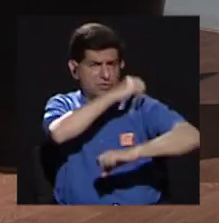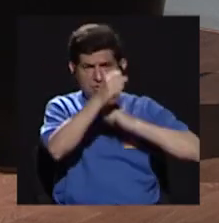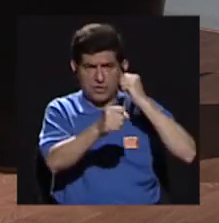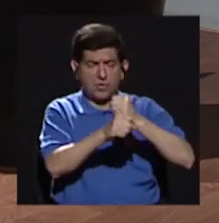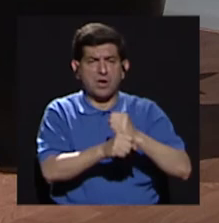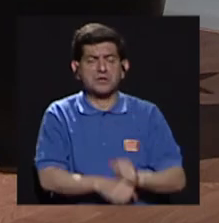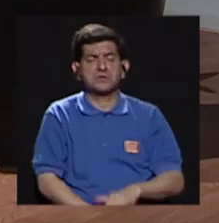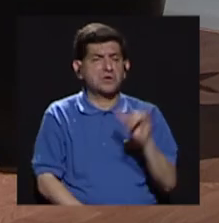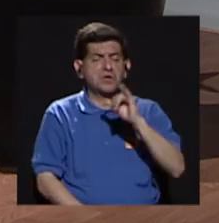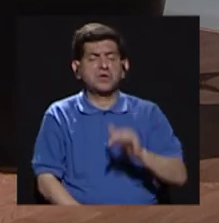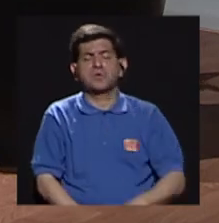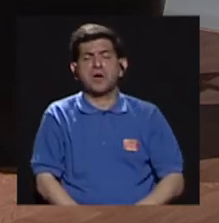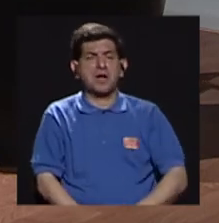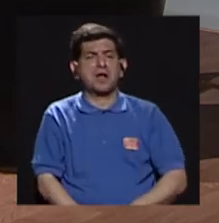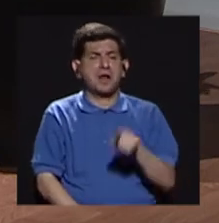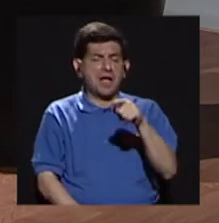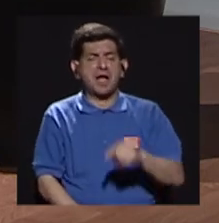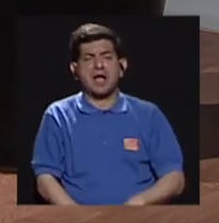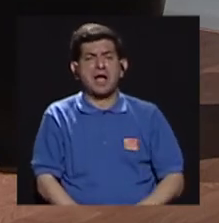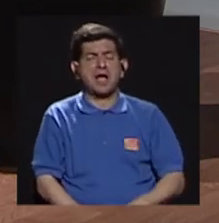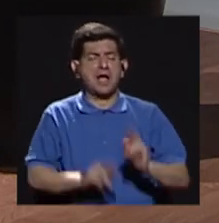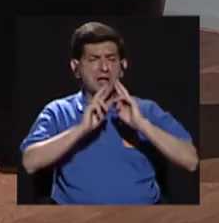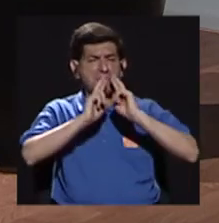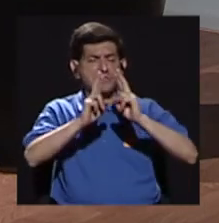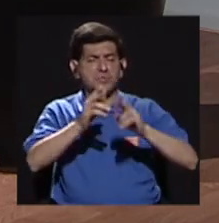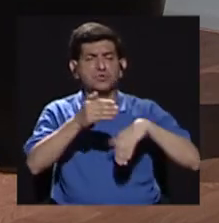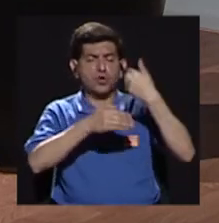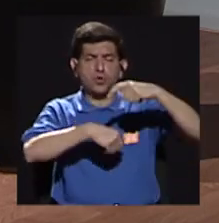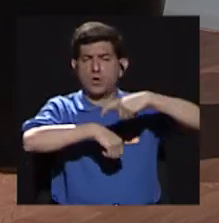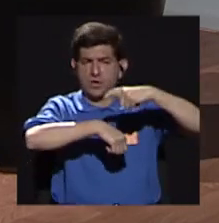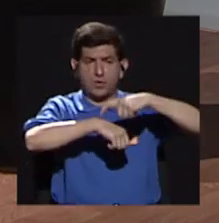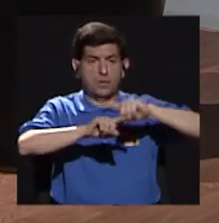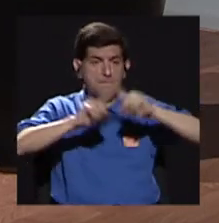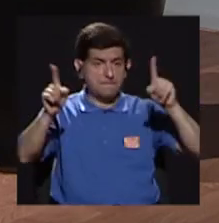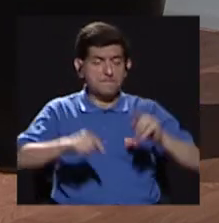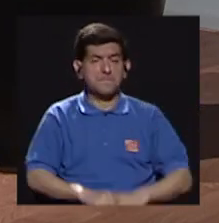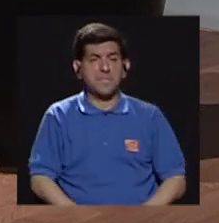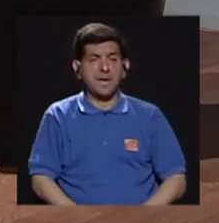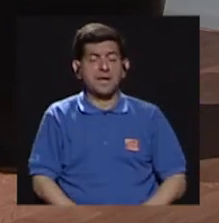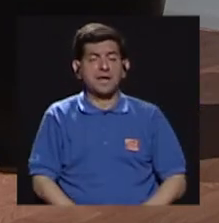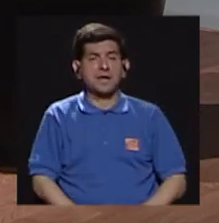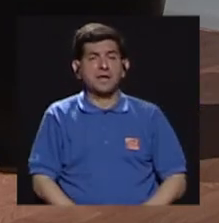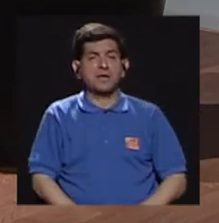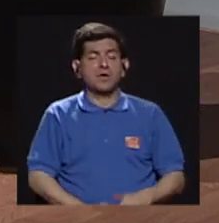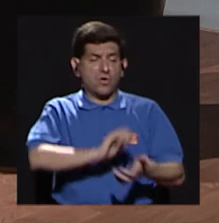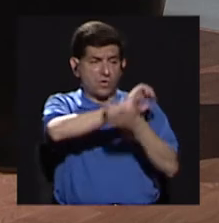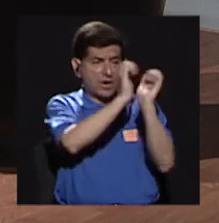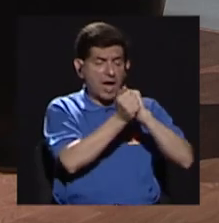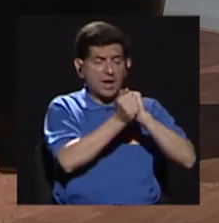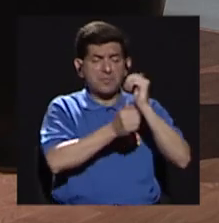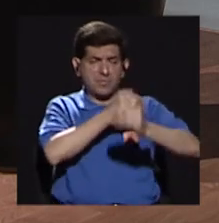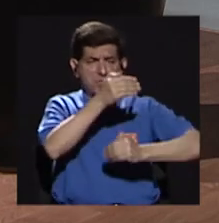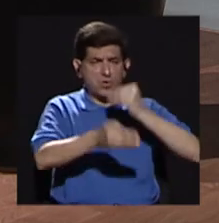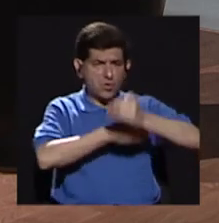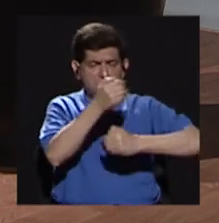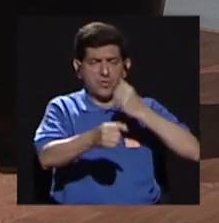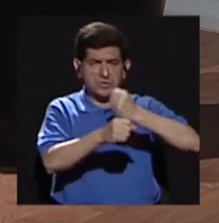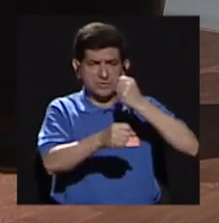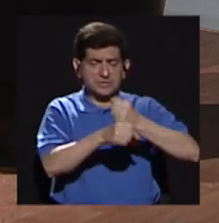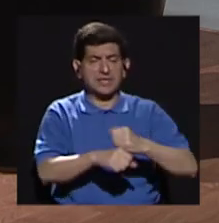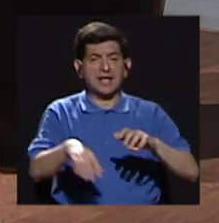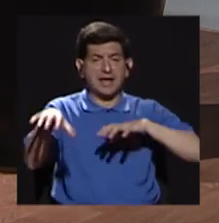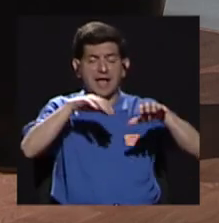resolvió también sobre el plazo cualquiera pero en el caso de la reforma procesal laboral es ser un acto del ejecutivo